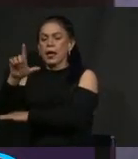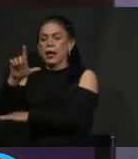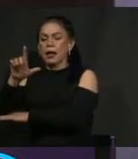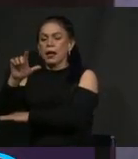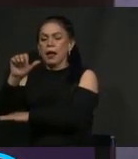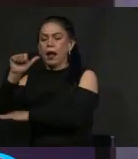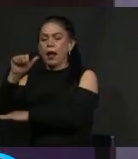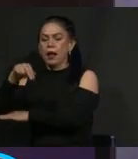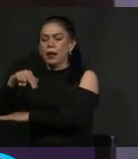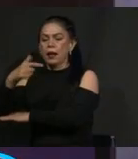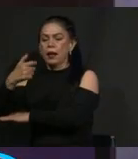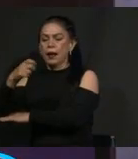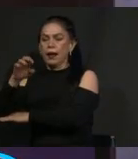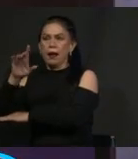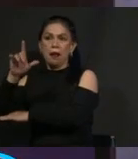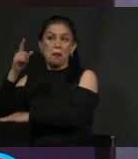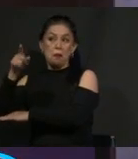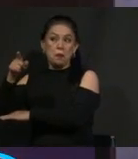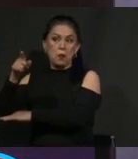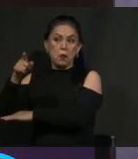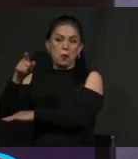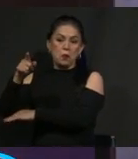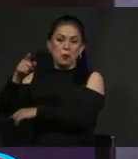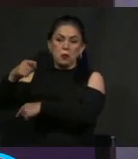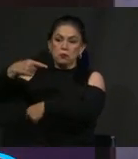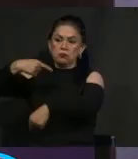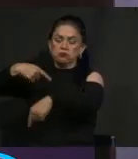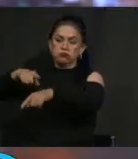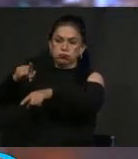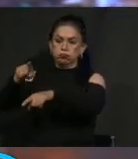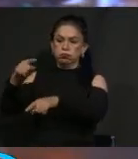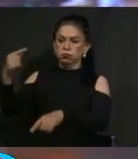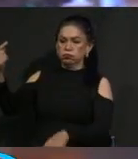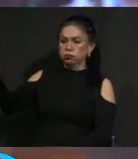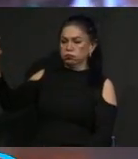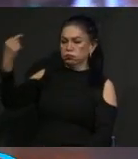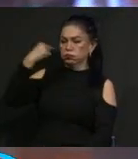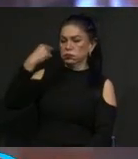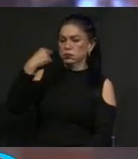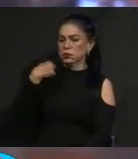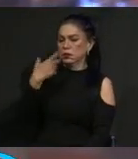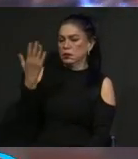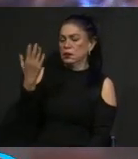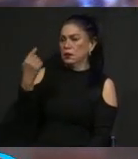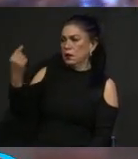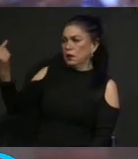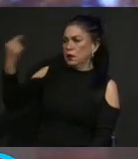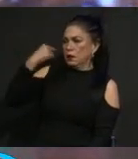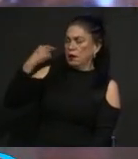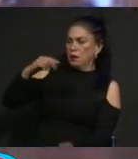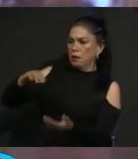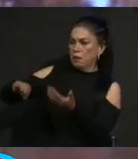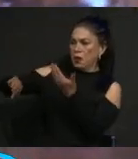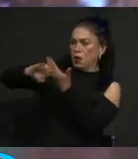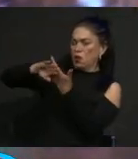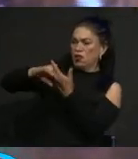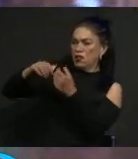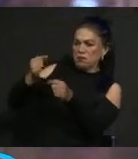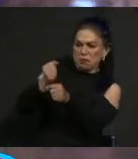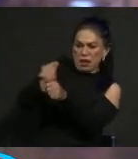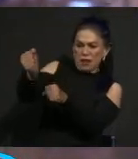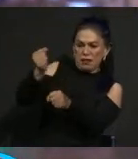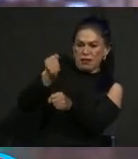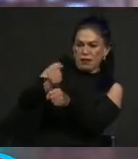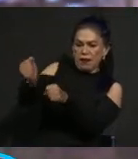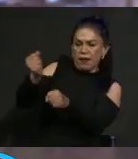tenis marcado en la cara y Sabrá Dios que decías porque nadie te entendíamos qué pasó Ahí estaba editando un